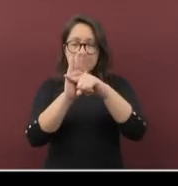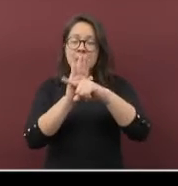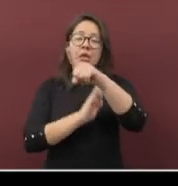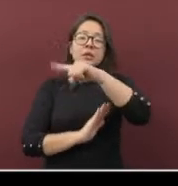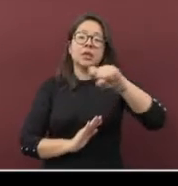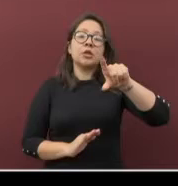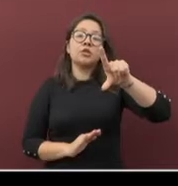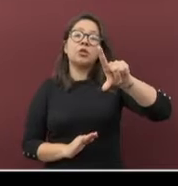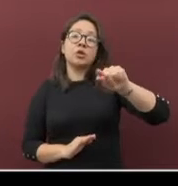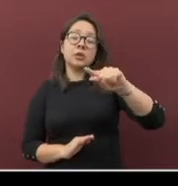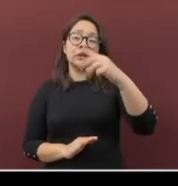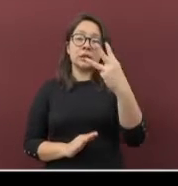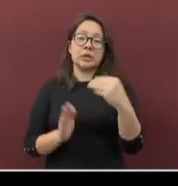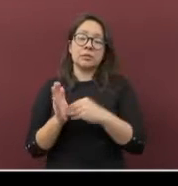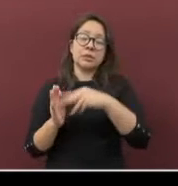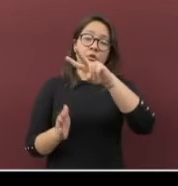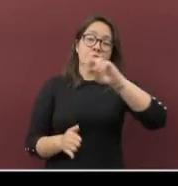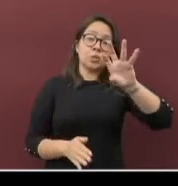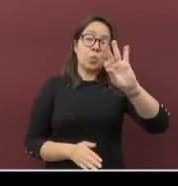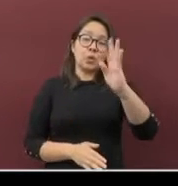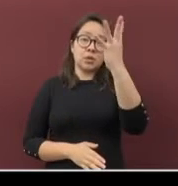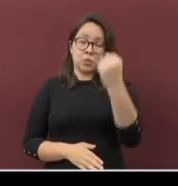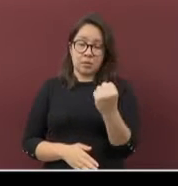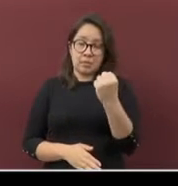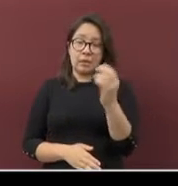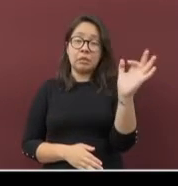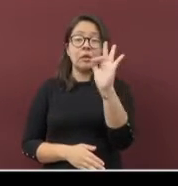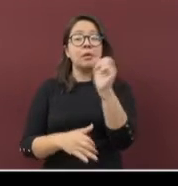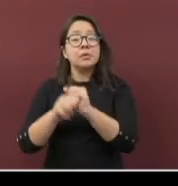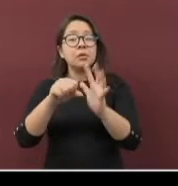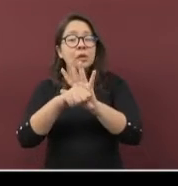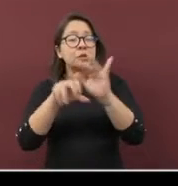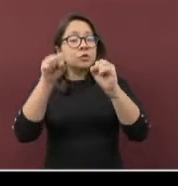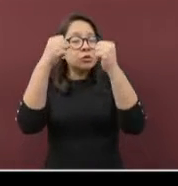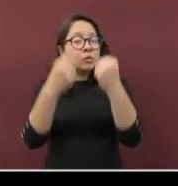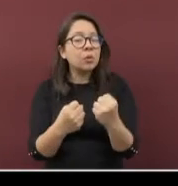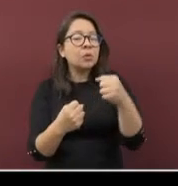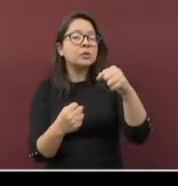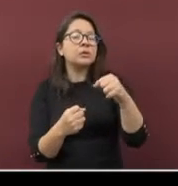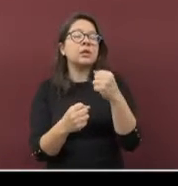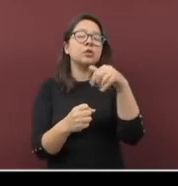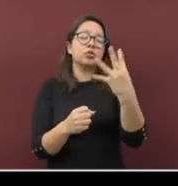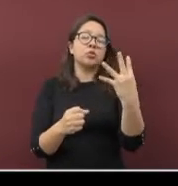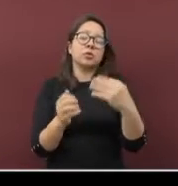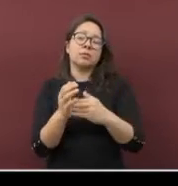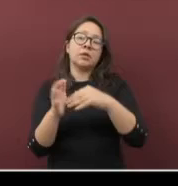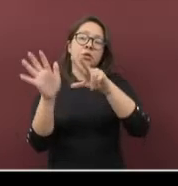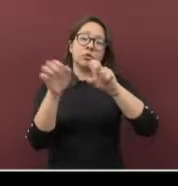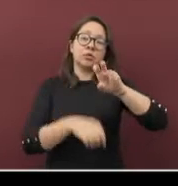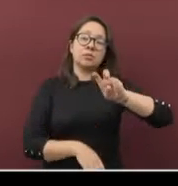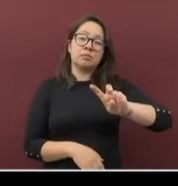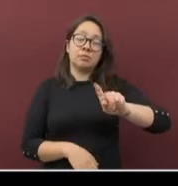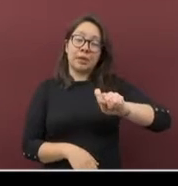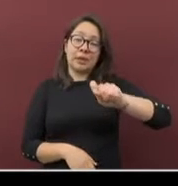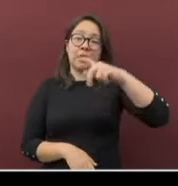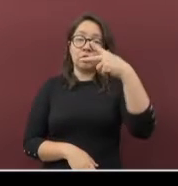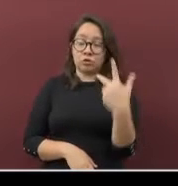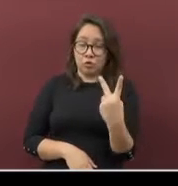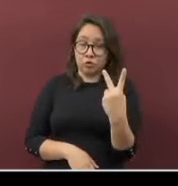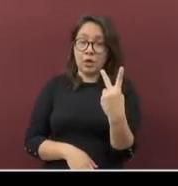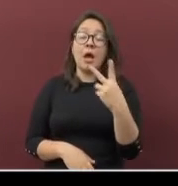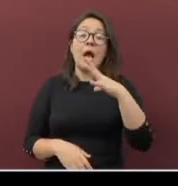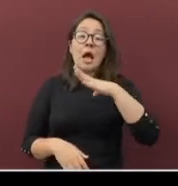163 mil 249 sospechosos 14 mil 822 positivos